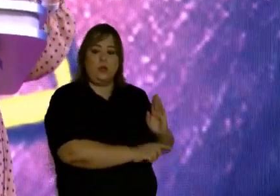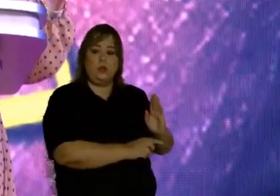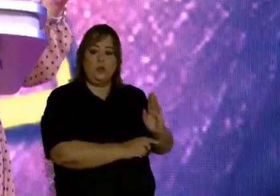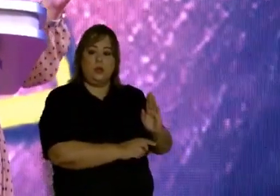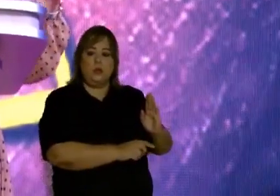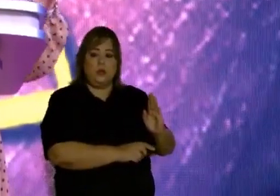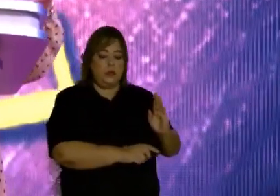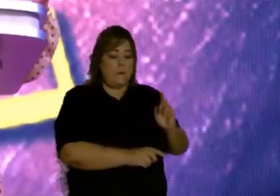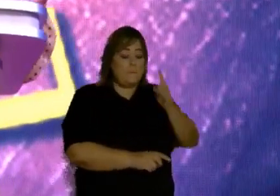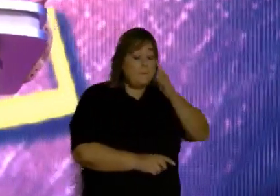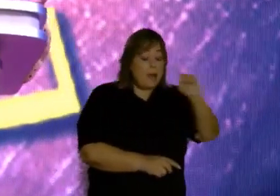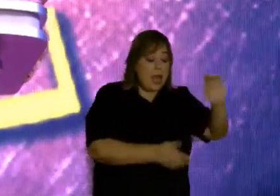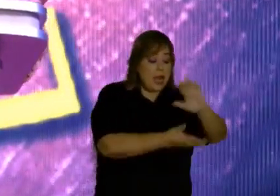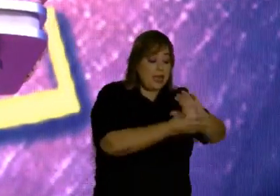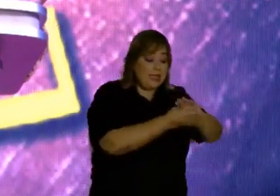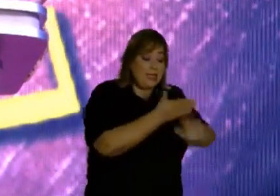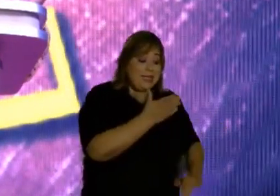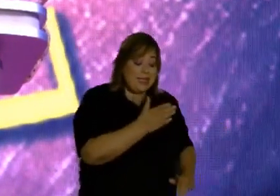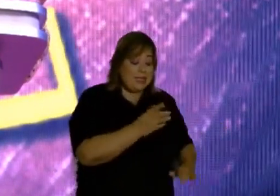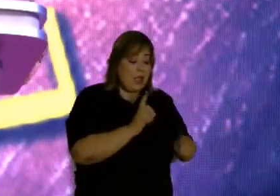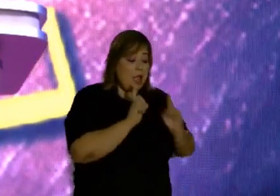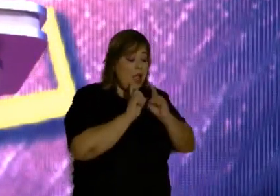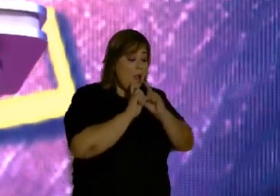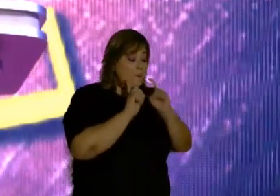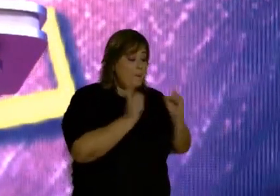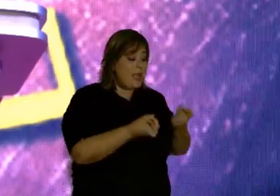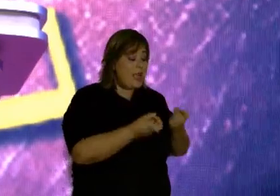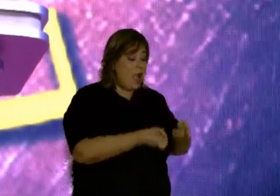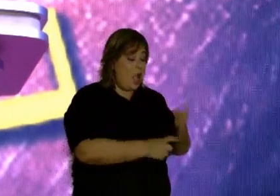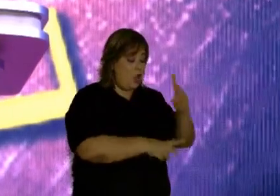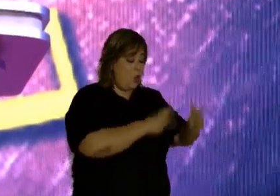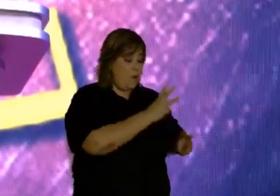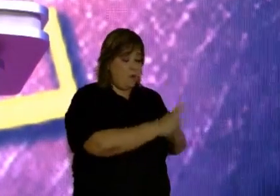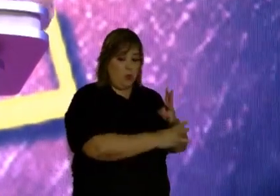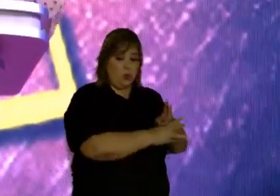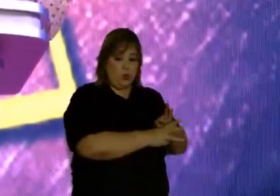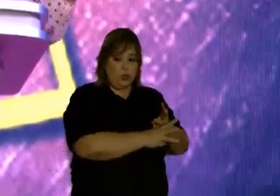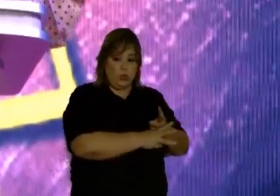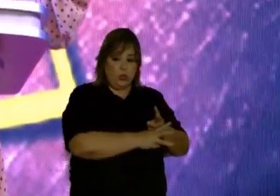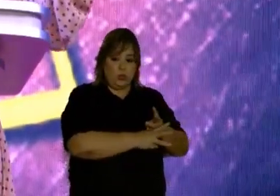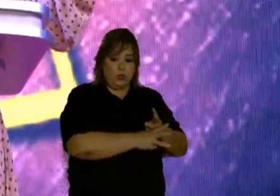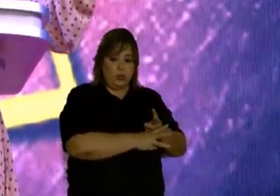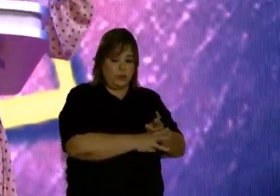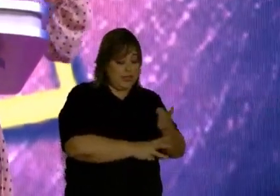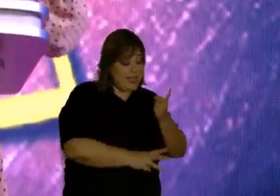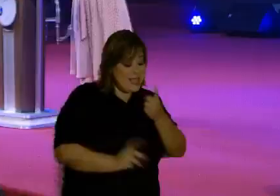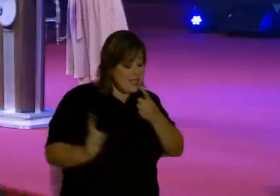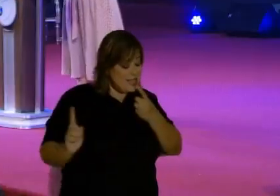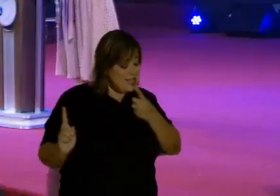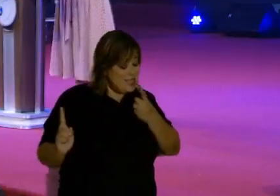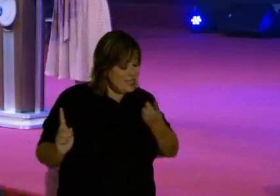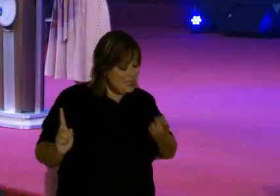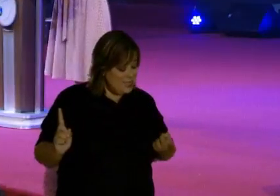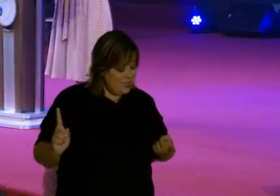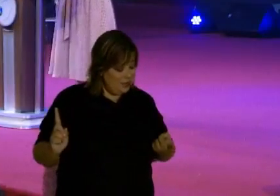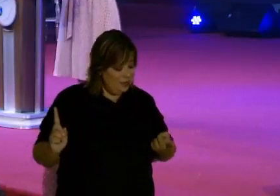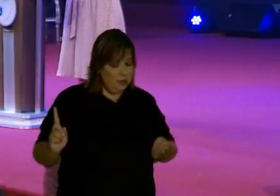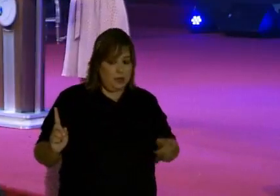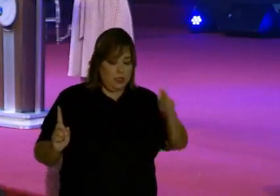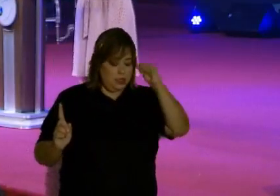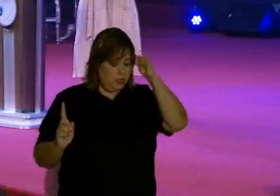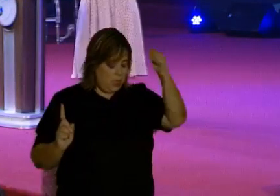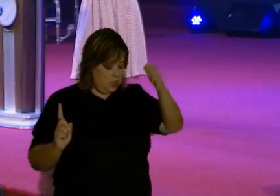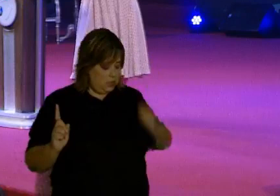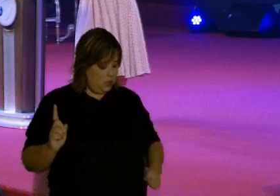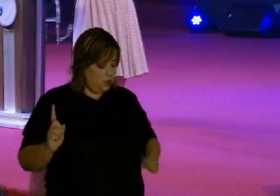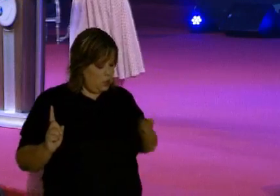que quita el pecado del mundo. Y vuelve y dice: también dio Juan testimonio